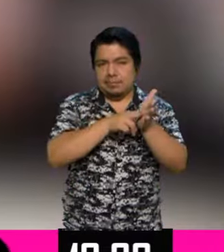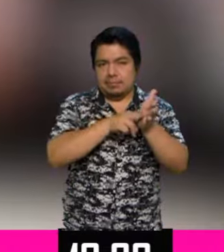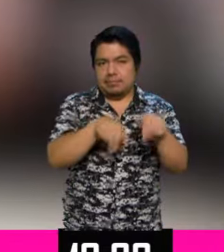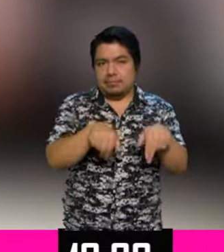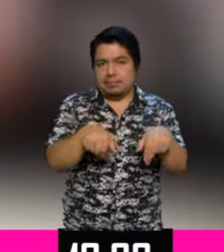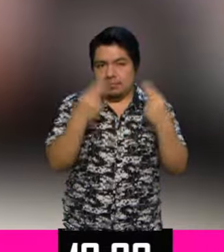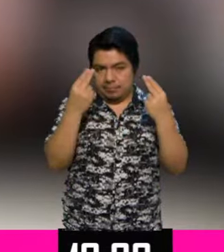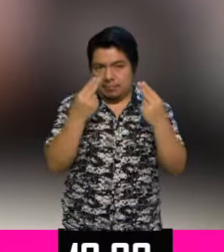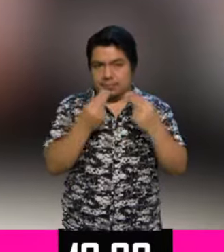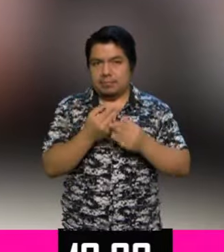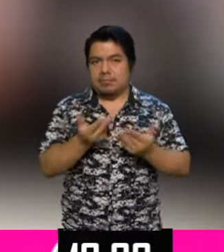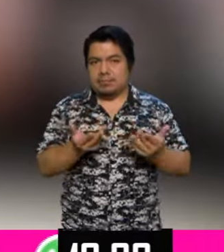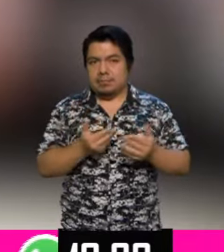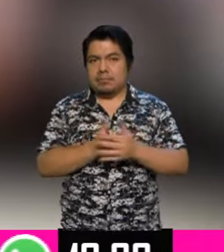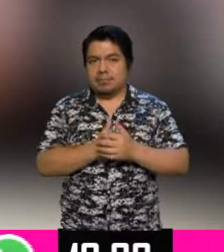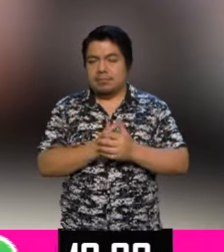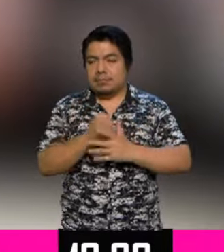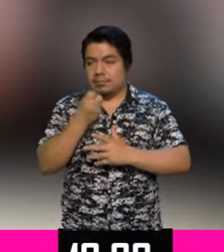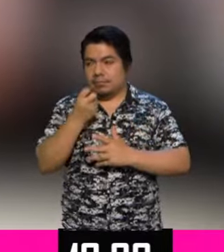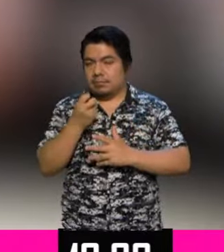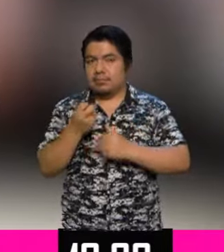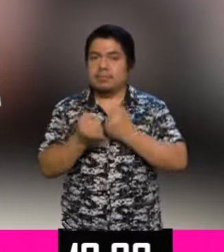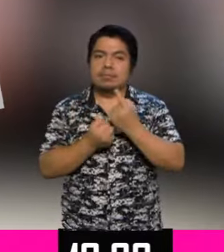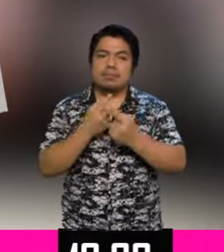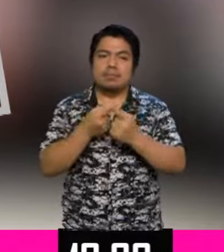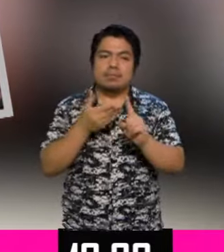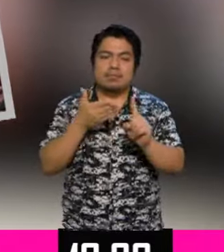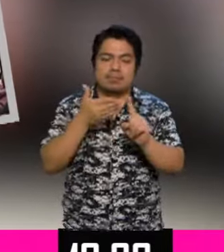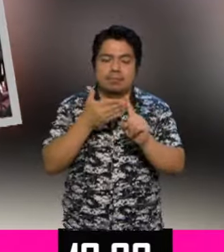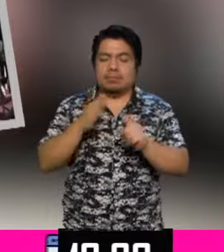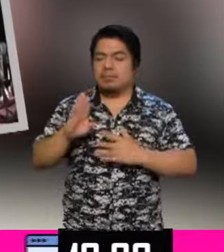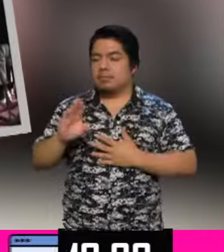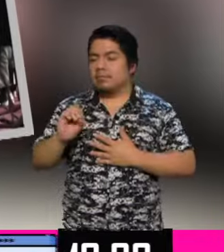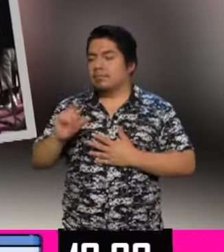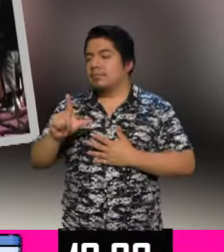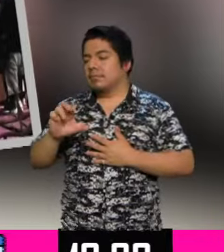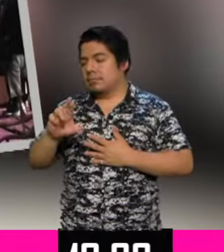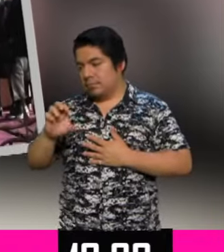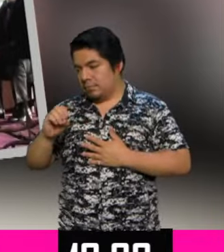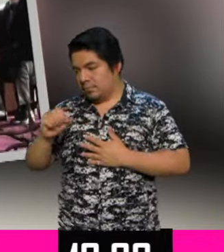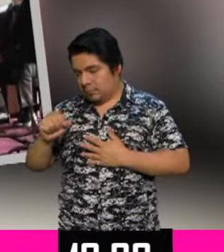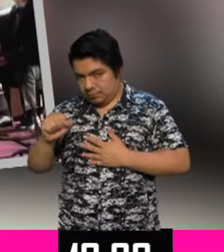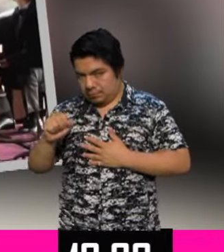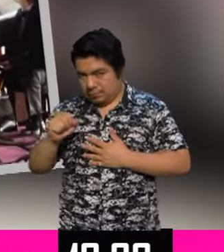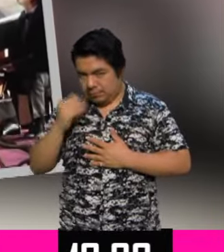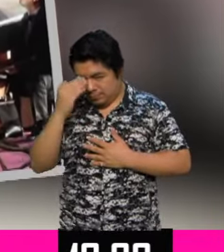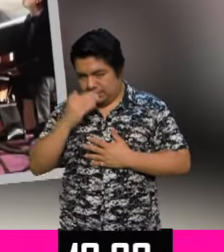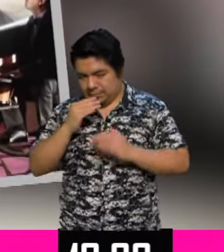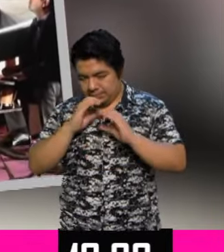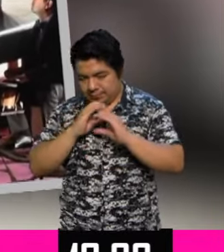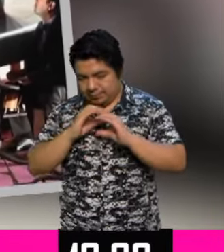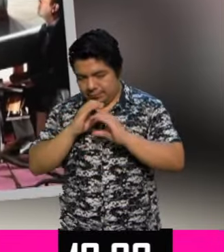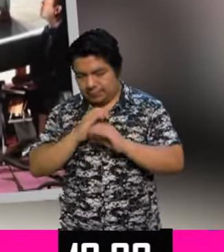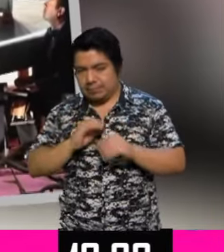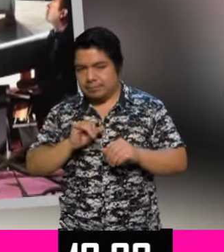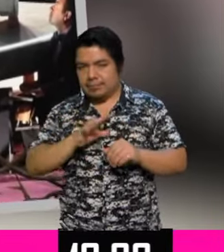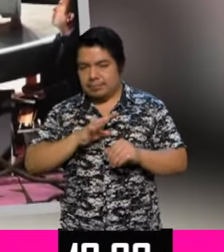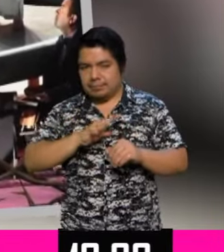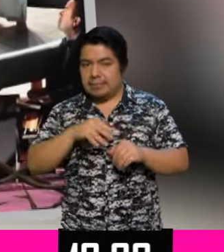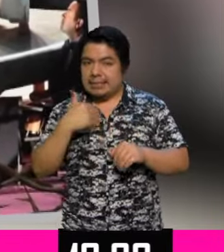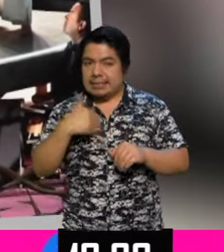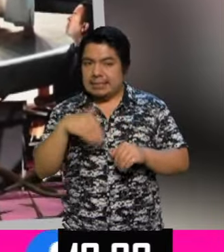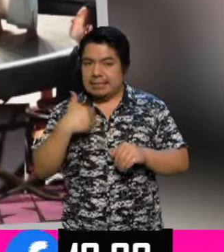negra. Entonces, eso, pero todo apunta de boleros, ¿no? Porque yo digo... Apunta de boleros. No. Yo